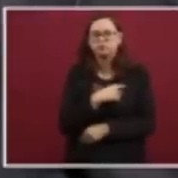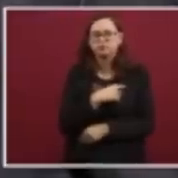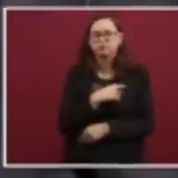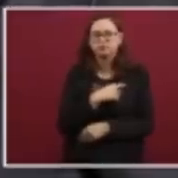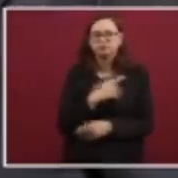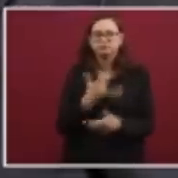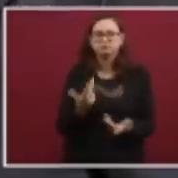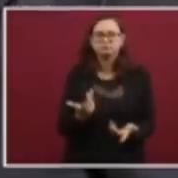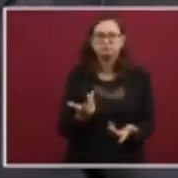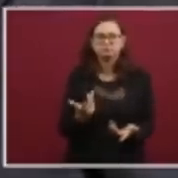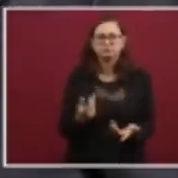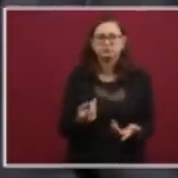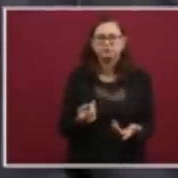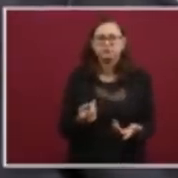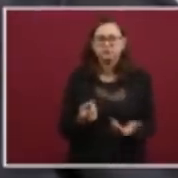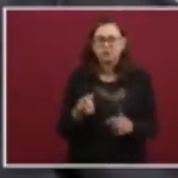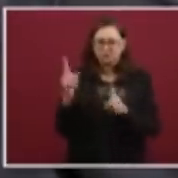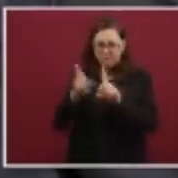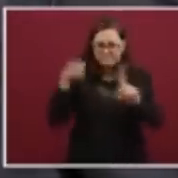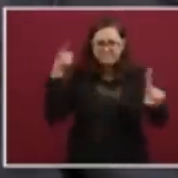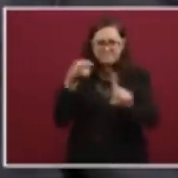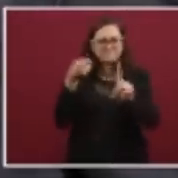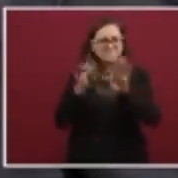definiéramos como una prioridad